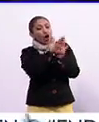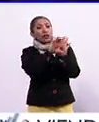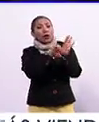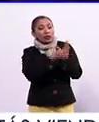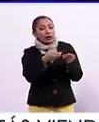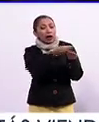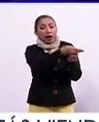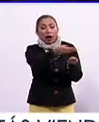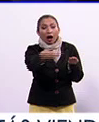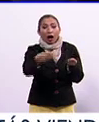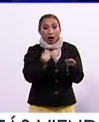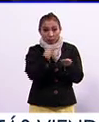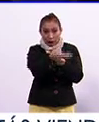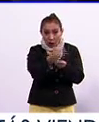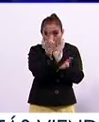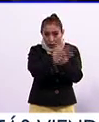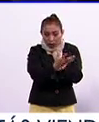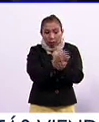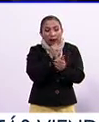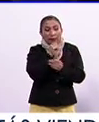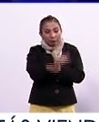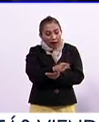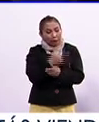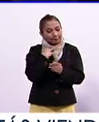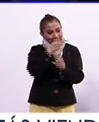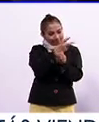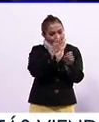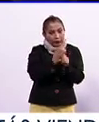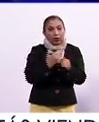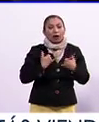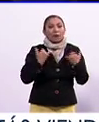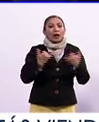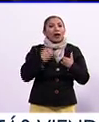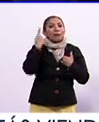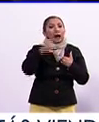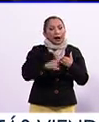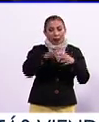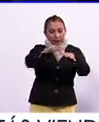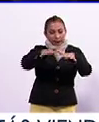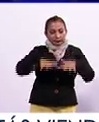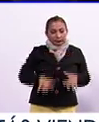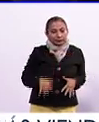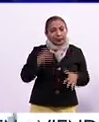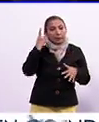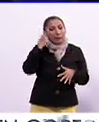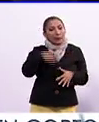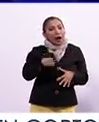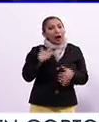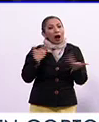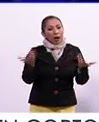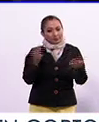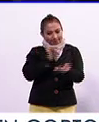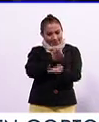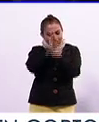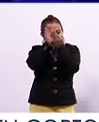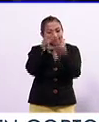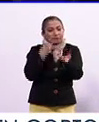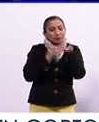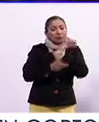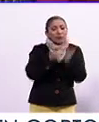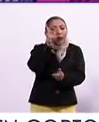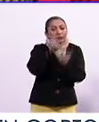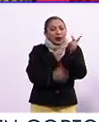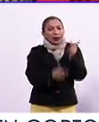código de ética, y no nada más entregarlo, sino convocar a los muchachos a un auditorio a tener un